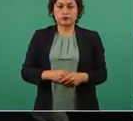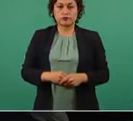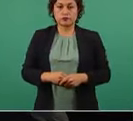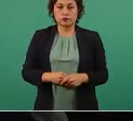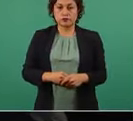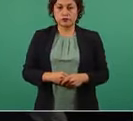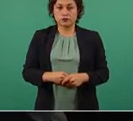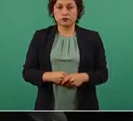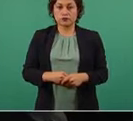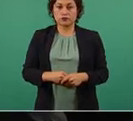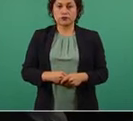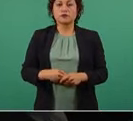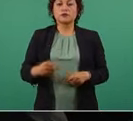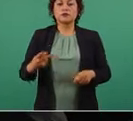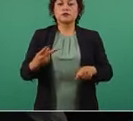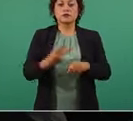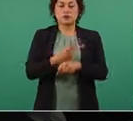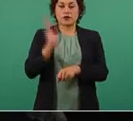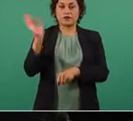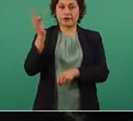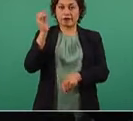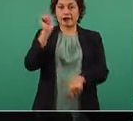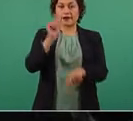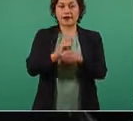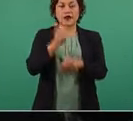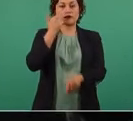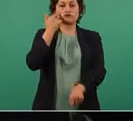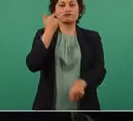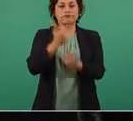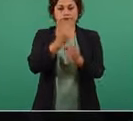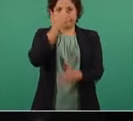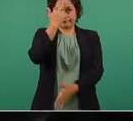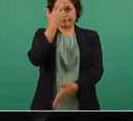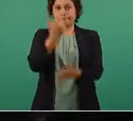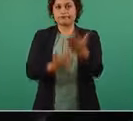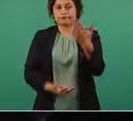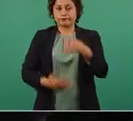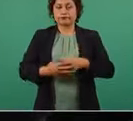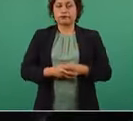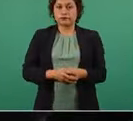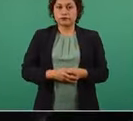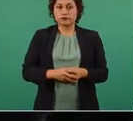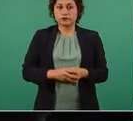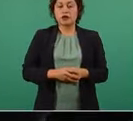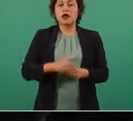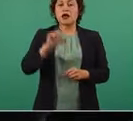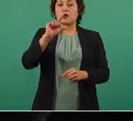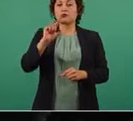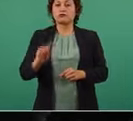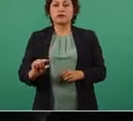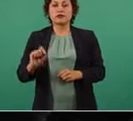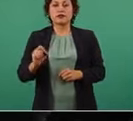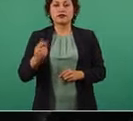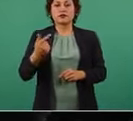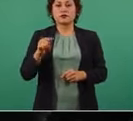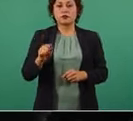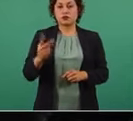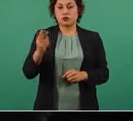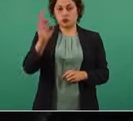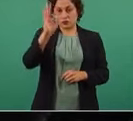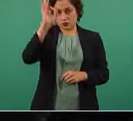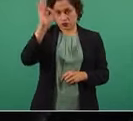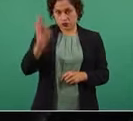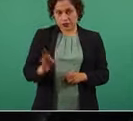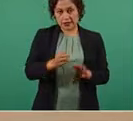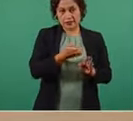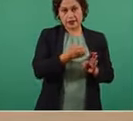En la incidencia delictiva del fuero federal, los delitos han disminuido 27.2% en